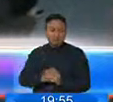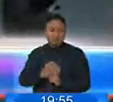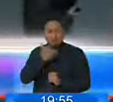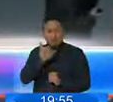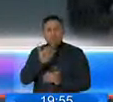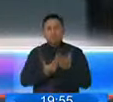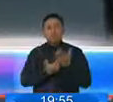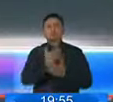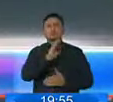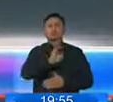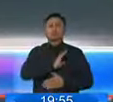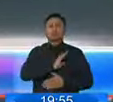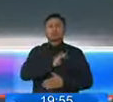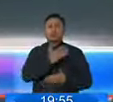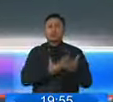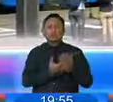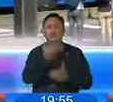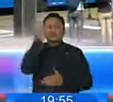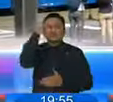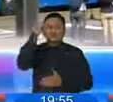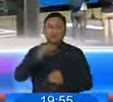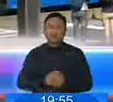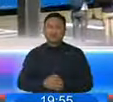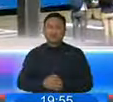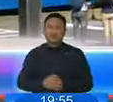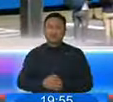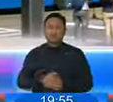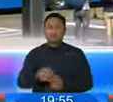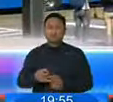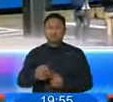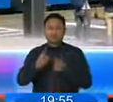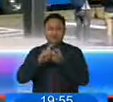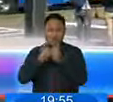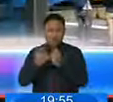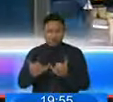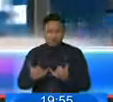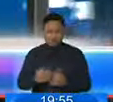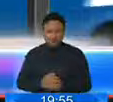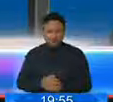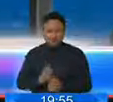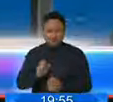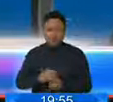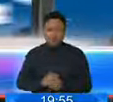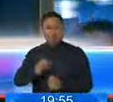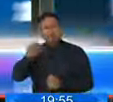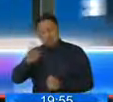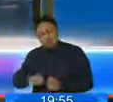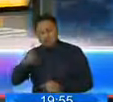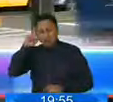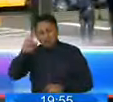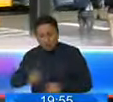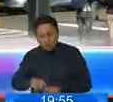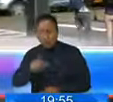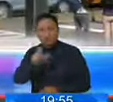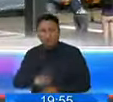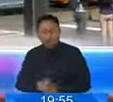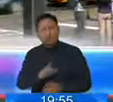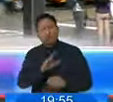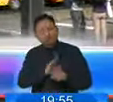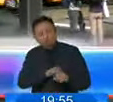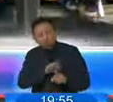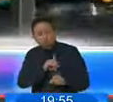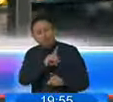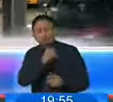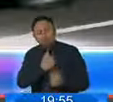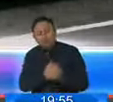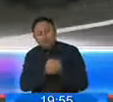que sea nuevo, con nuevas ideas. Ya cambió eso de ser muy condescendiente con los jugadores, de ser